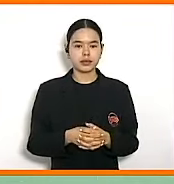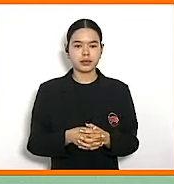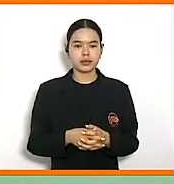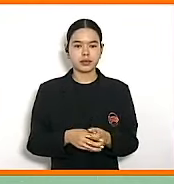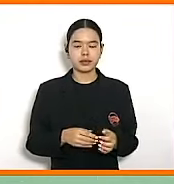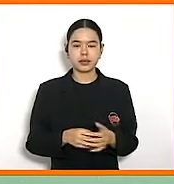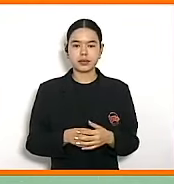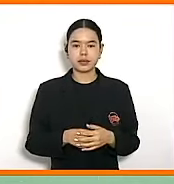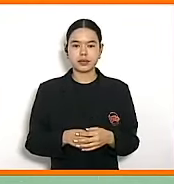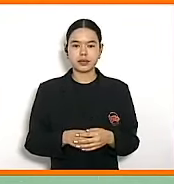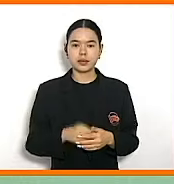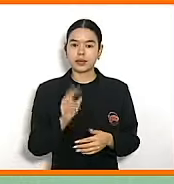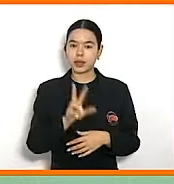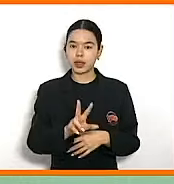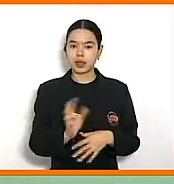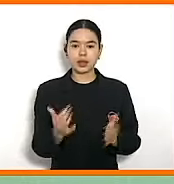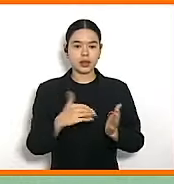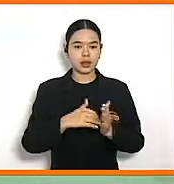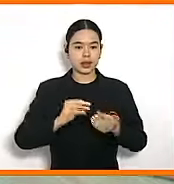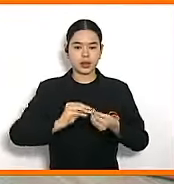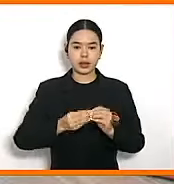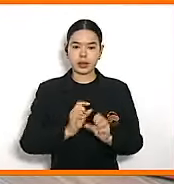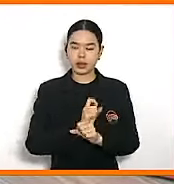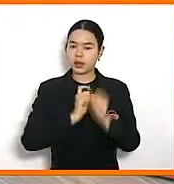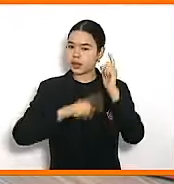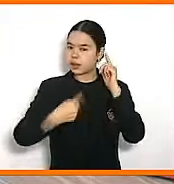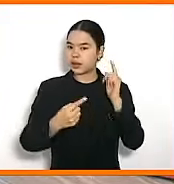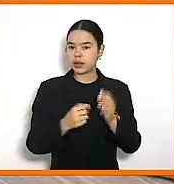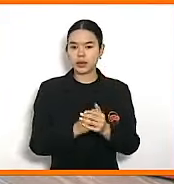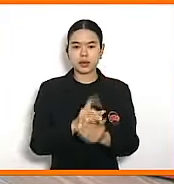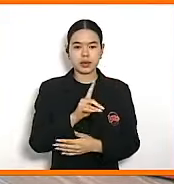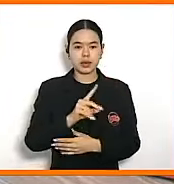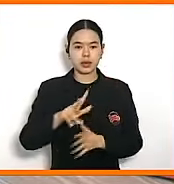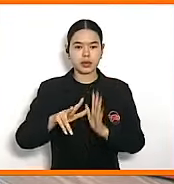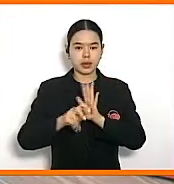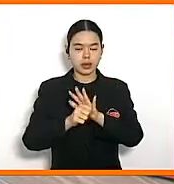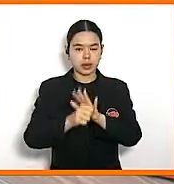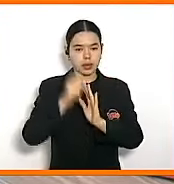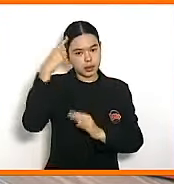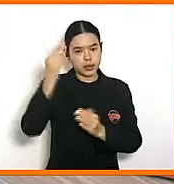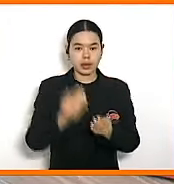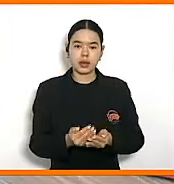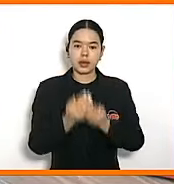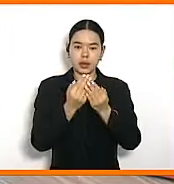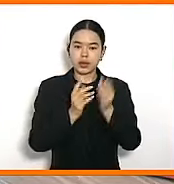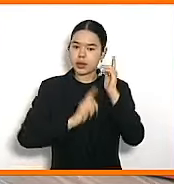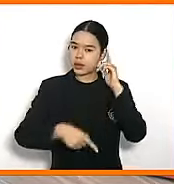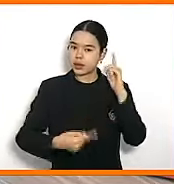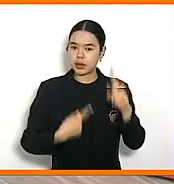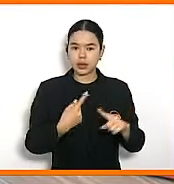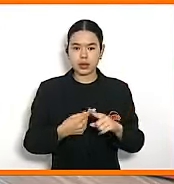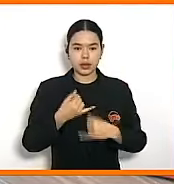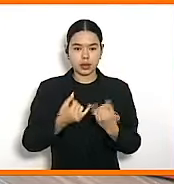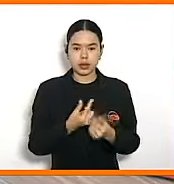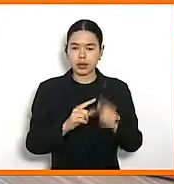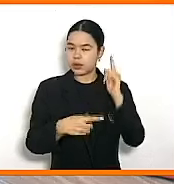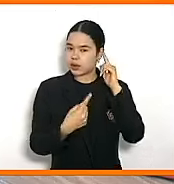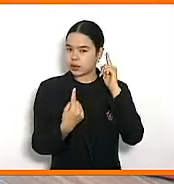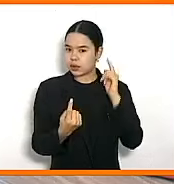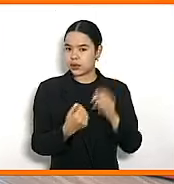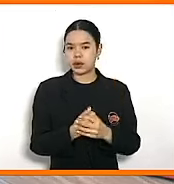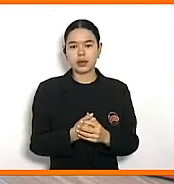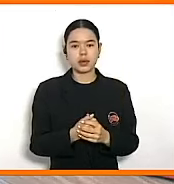porque este es el 3, número favorecido para Diaria 83 con su símbolo de sueños bote. Para Multi X, jugada gratis, para más